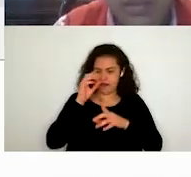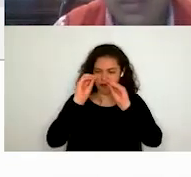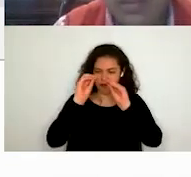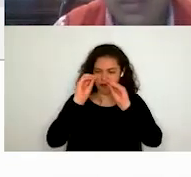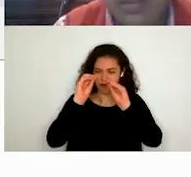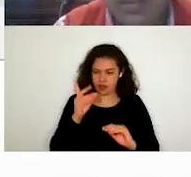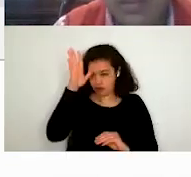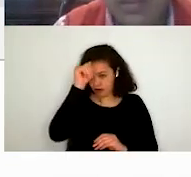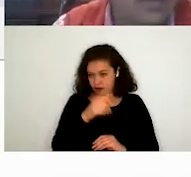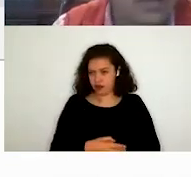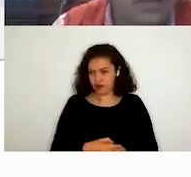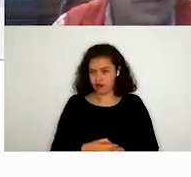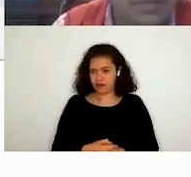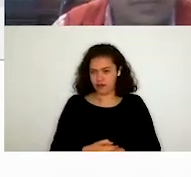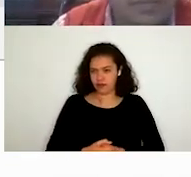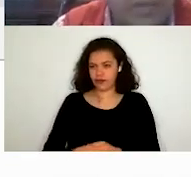Ok.